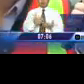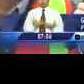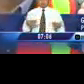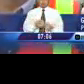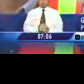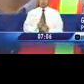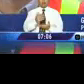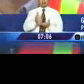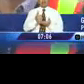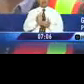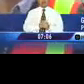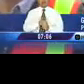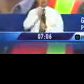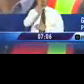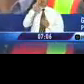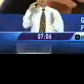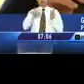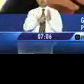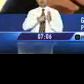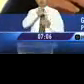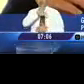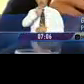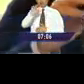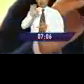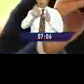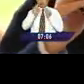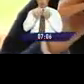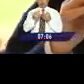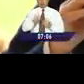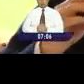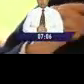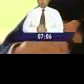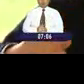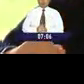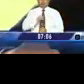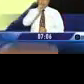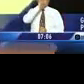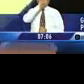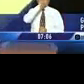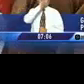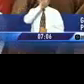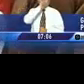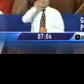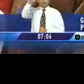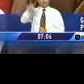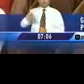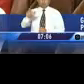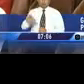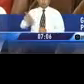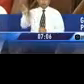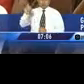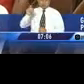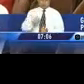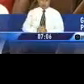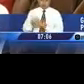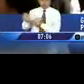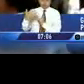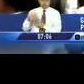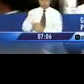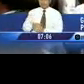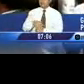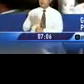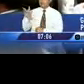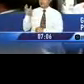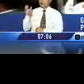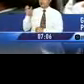de 3.500 familias. El primer mandatario escuchó las intervenciones de la ciudadanía que, entre otras cosas, solicitó mayor agilidad en